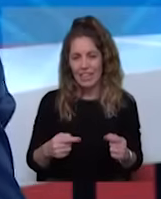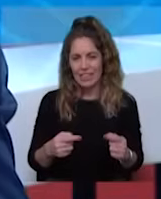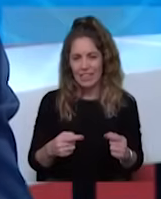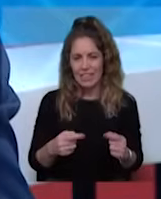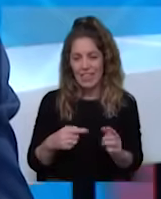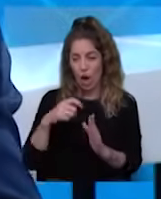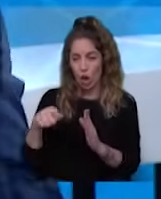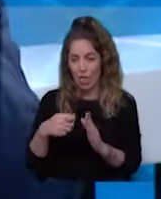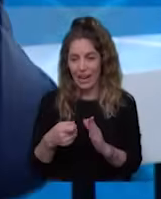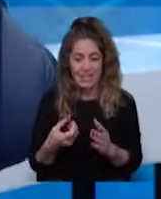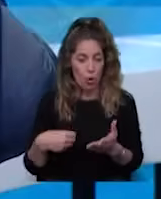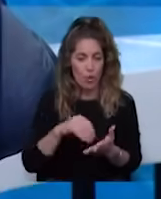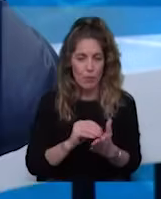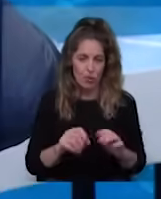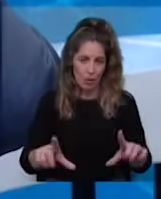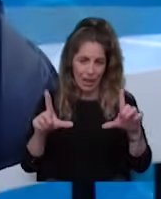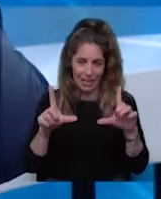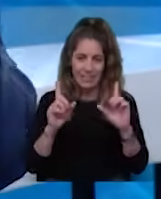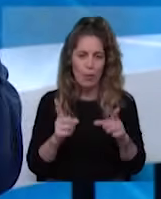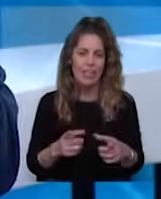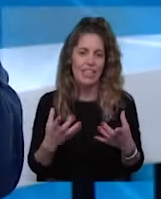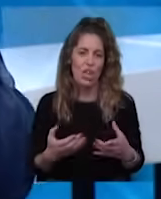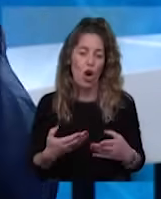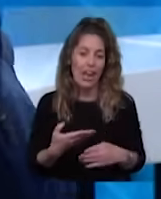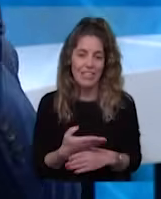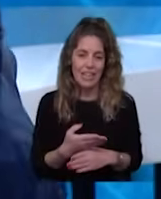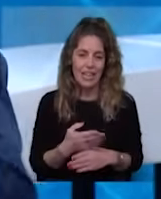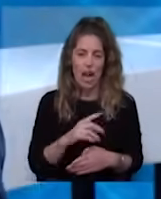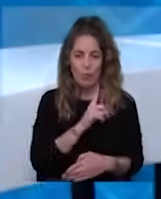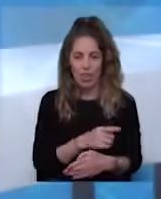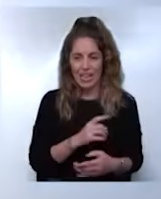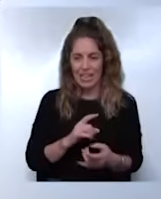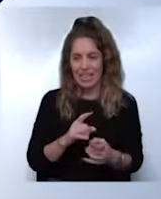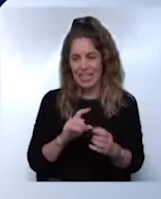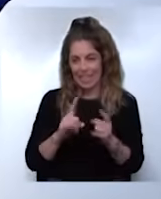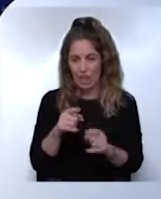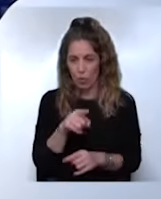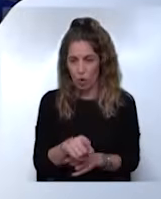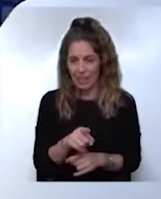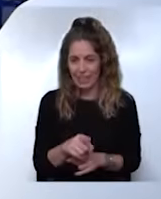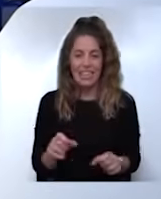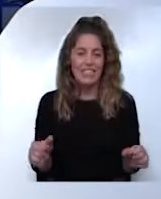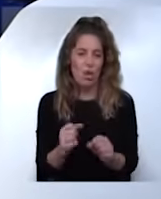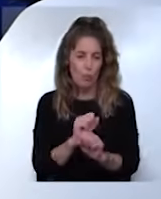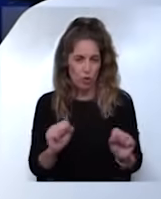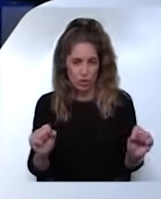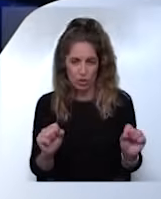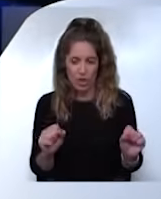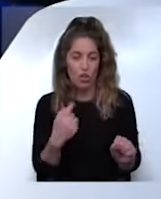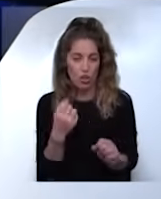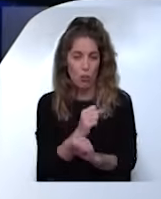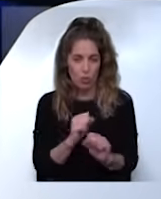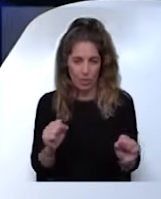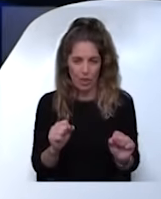impresionantes también agradecerle la oteca del del poder legislativo a Marta paselli a nostálgica también que hicieron posible que bueno nosotros pudiéramos